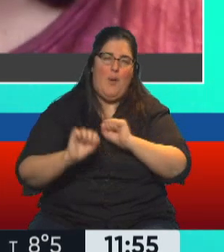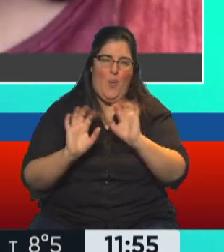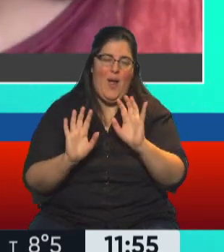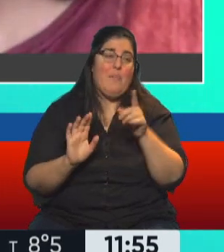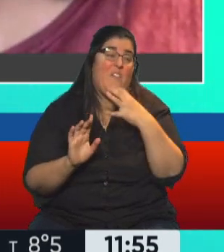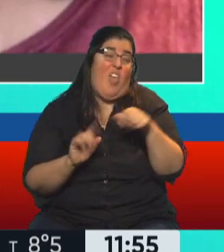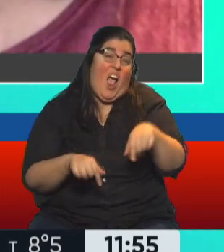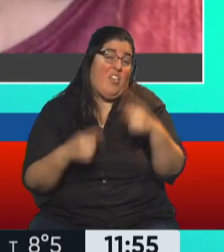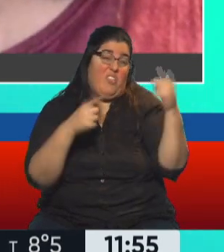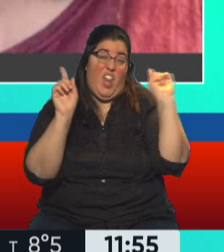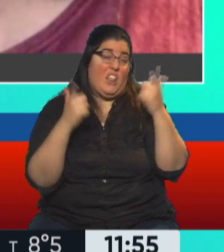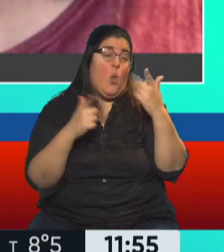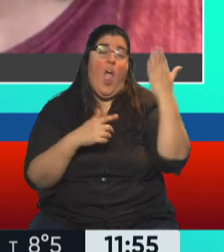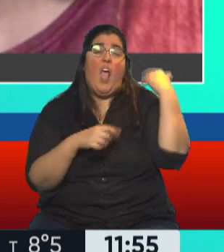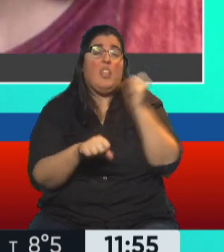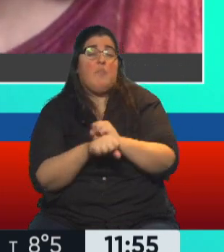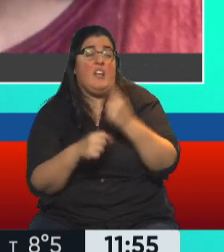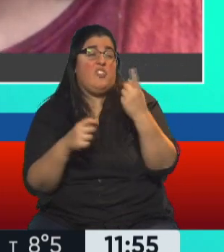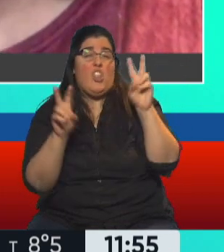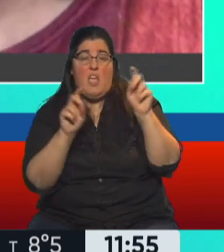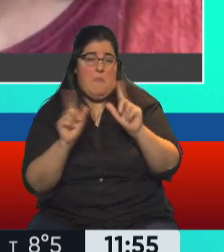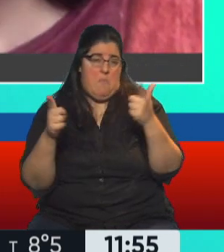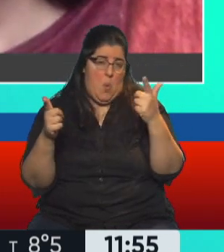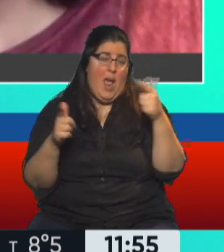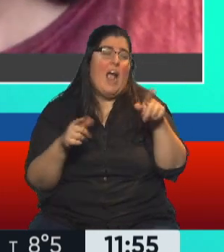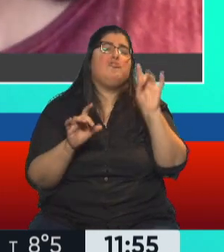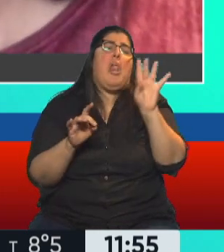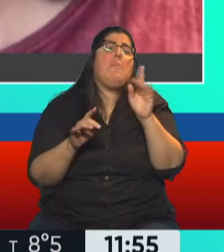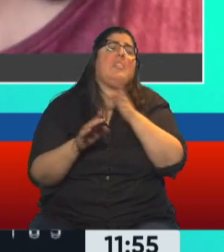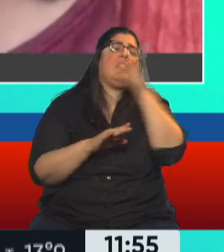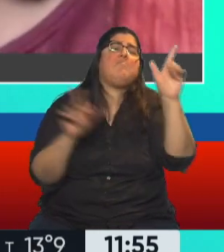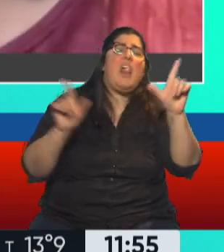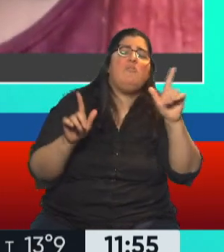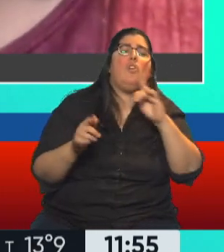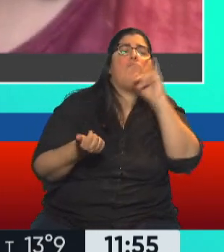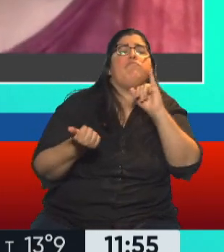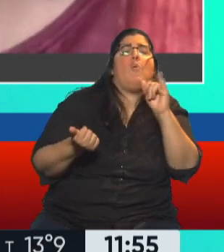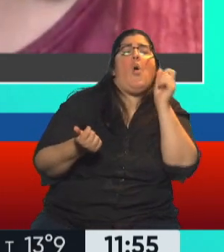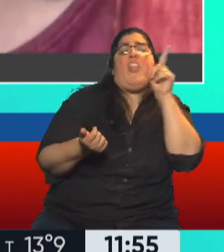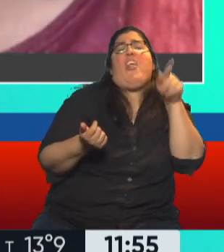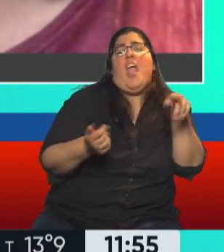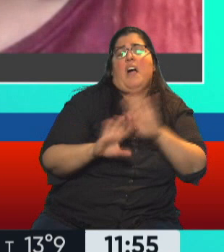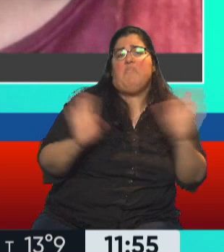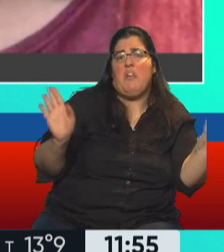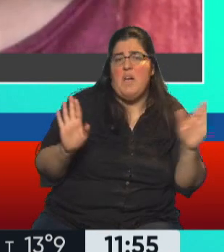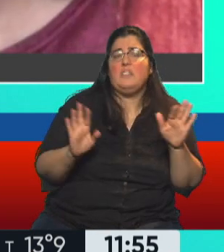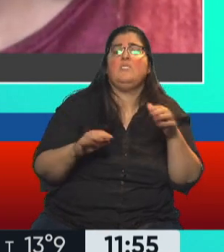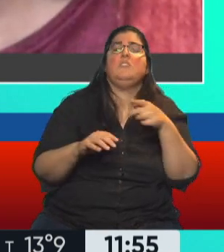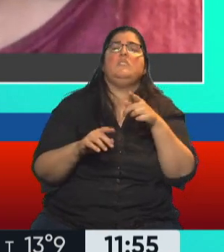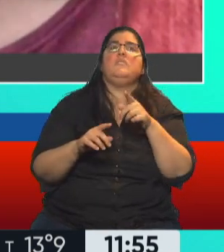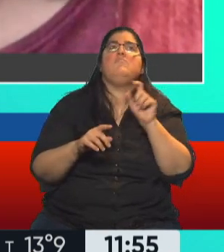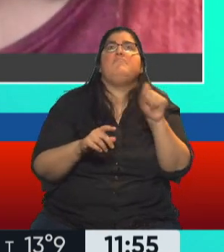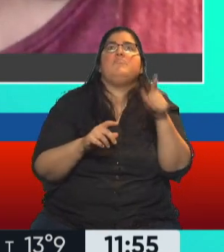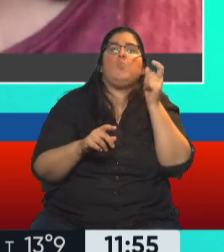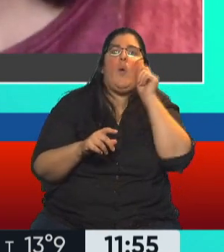ideas por televisión, en un programa de una manera, ¿no? Él tiene una